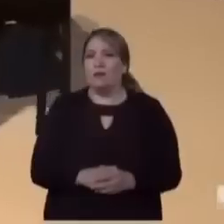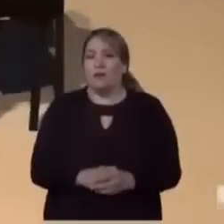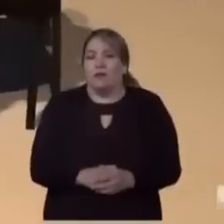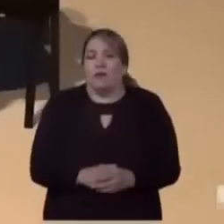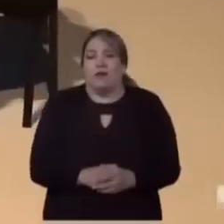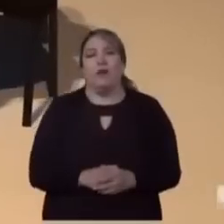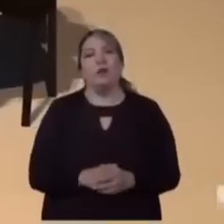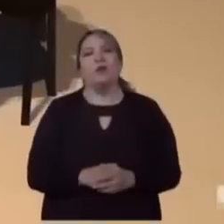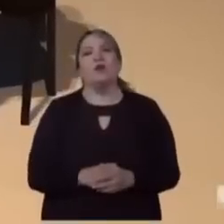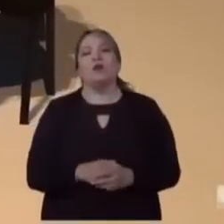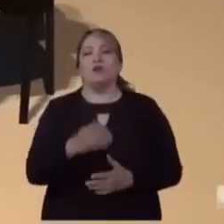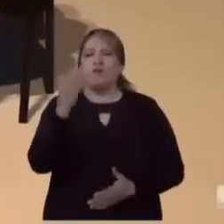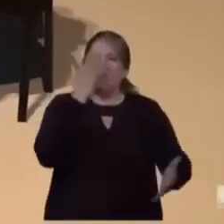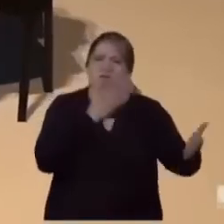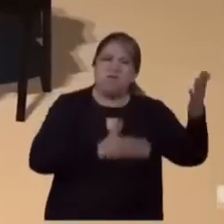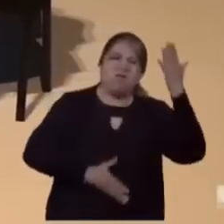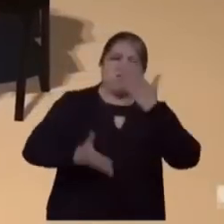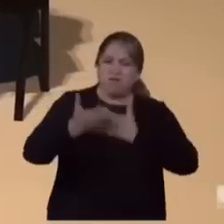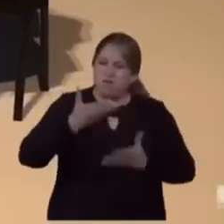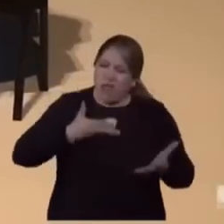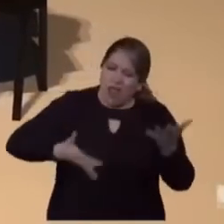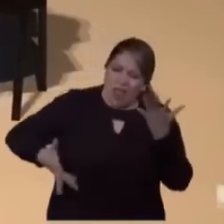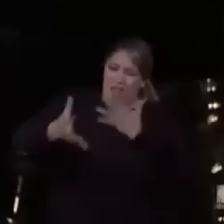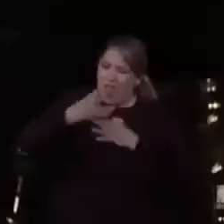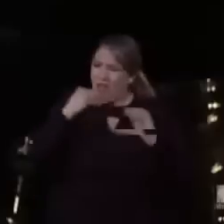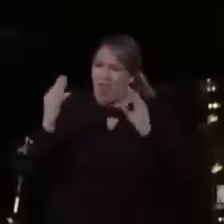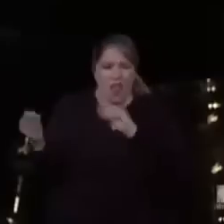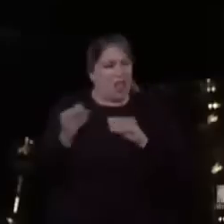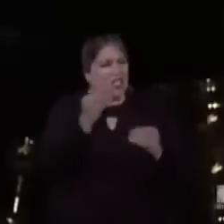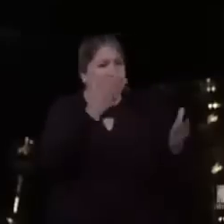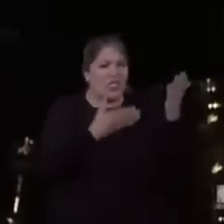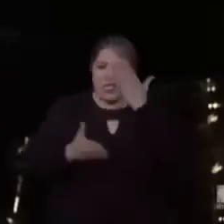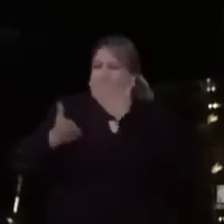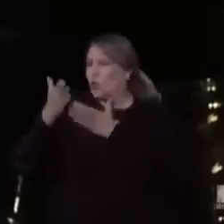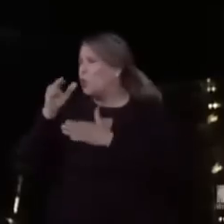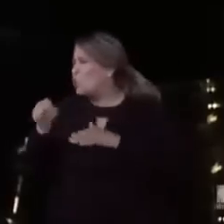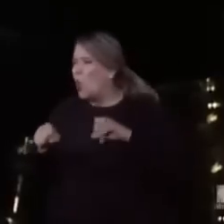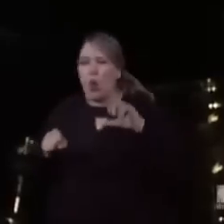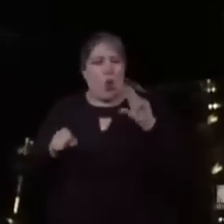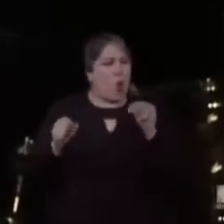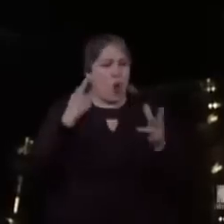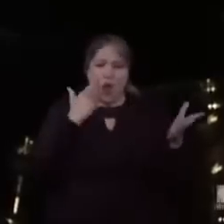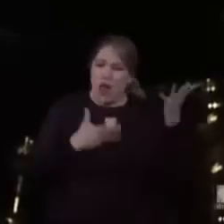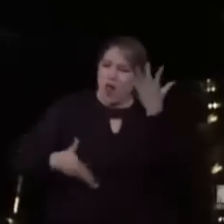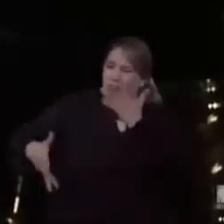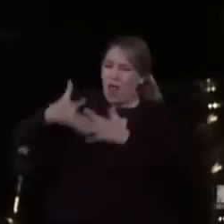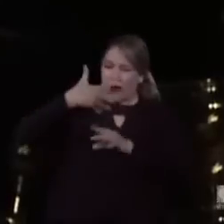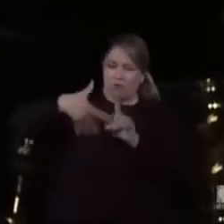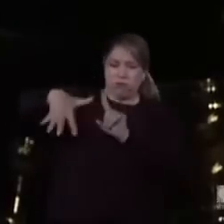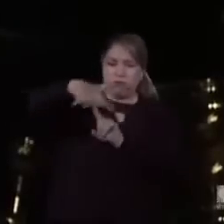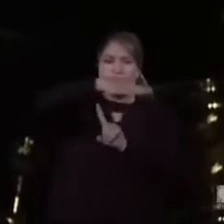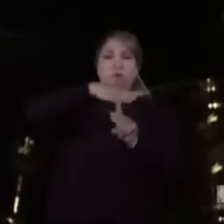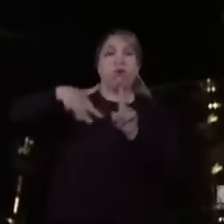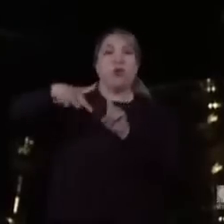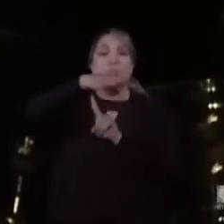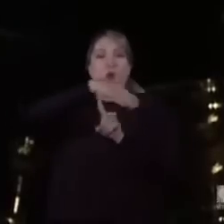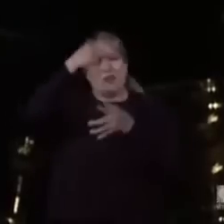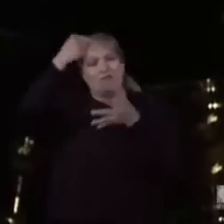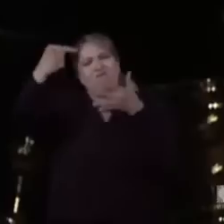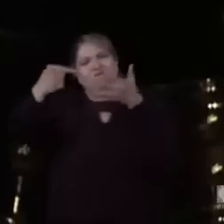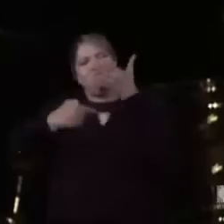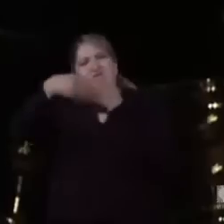Tuvimos miles de horas de análisis entre nosotros y tuvimos que sopesar un contexto con